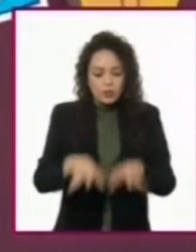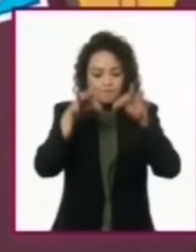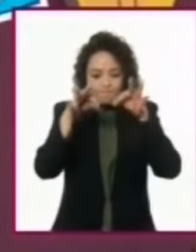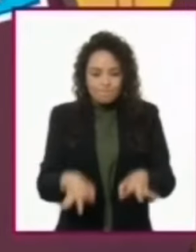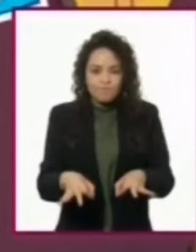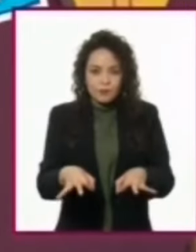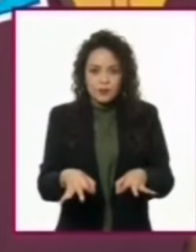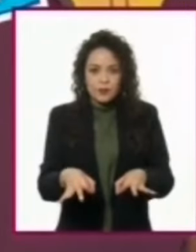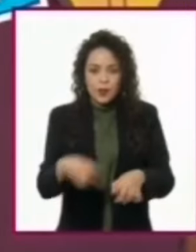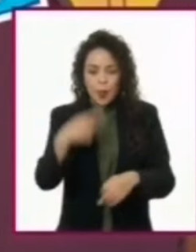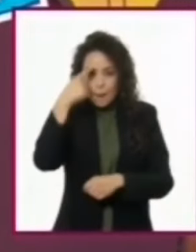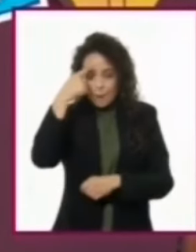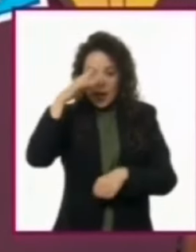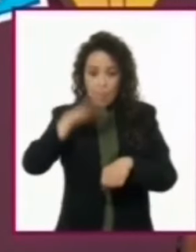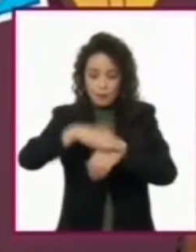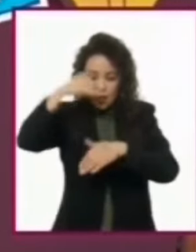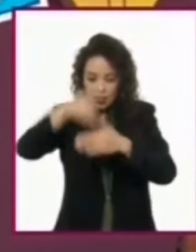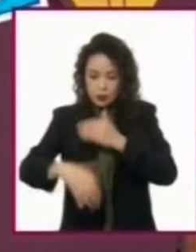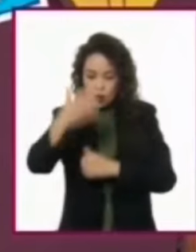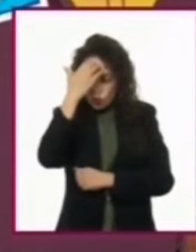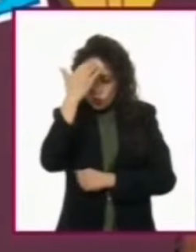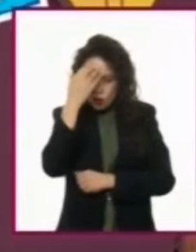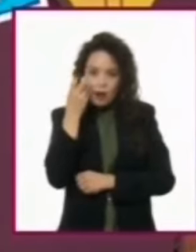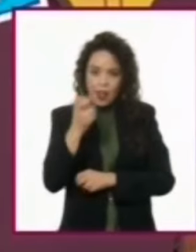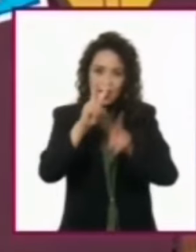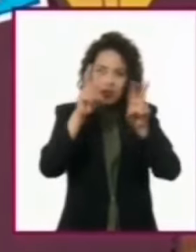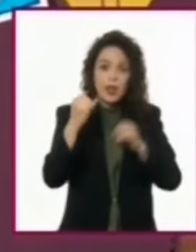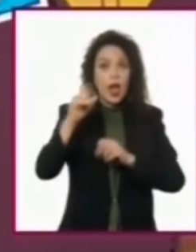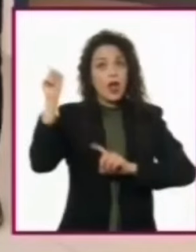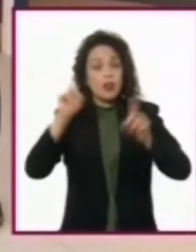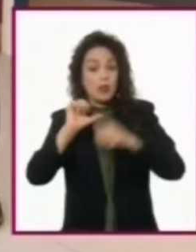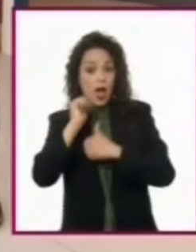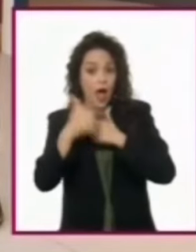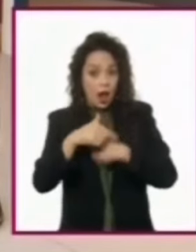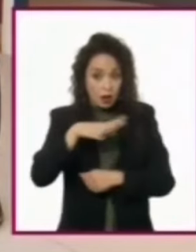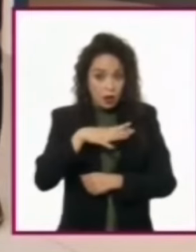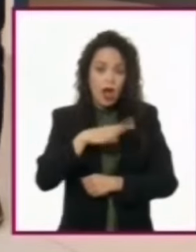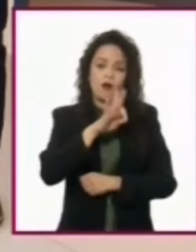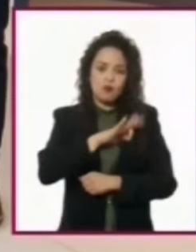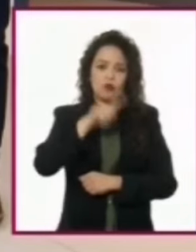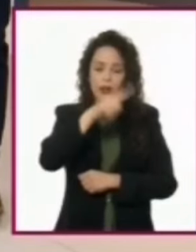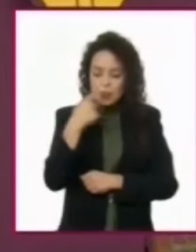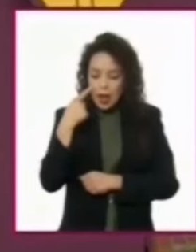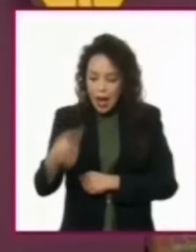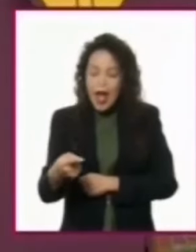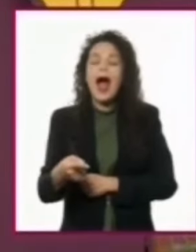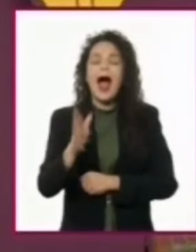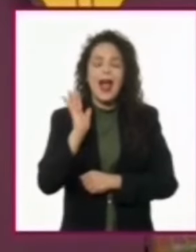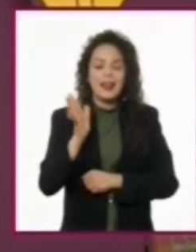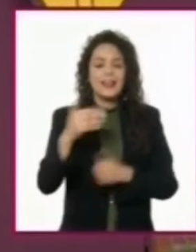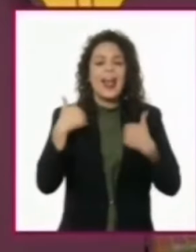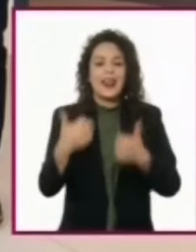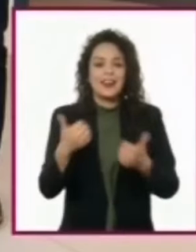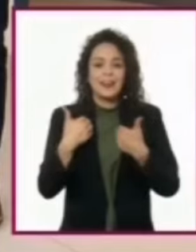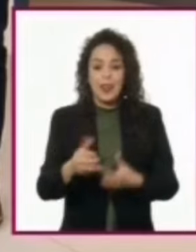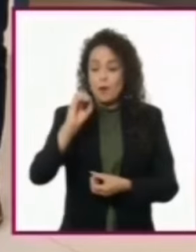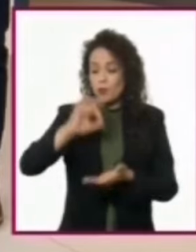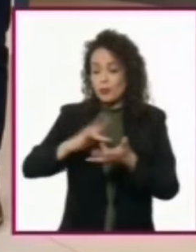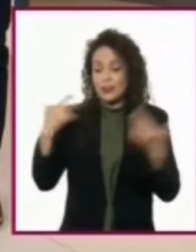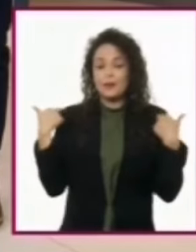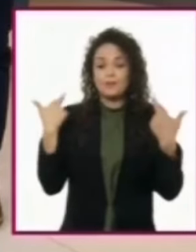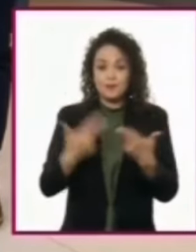puedan conocer más y resolver las dudas que pudieron surgir. Maestro Diego, Le agradezco mucho su intervención en esta sesión. Y